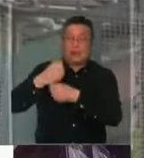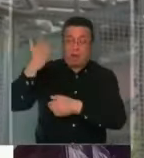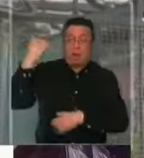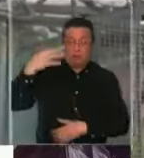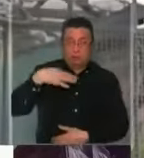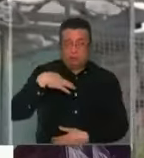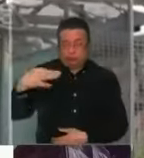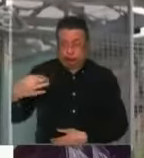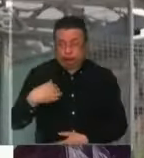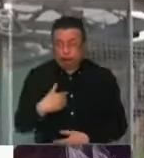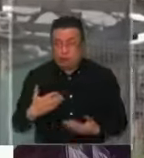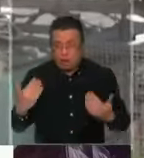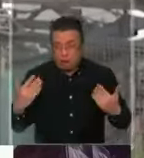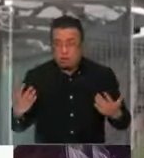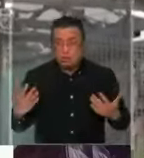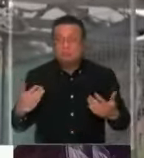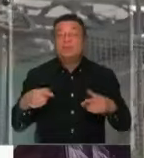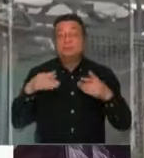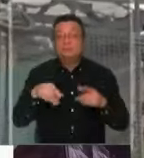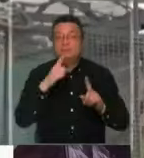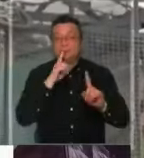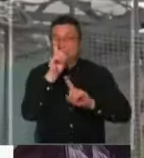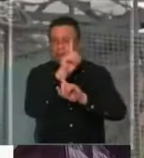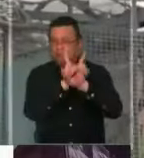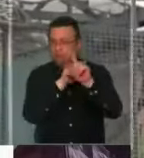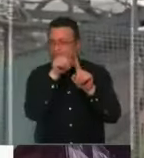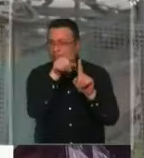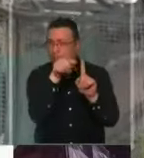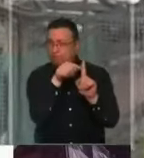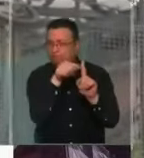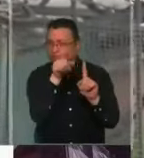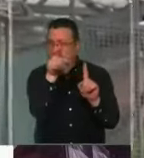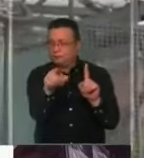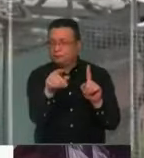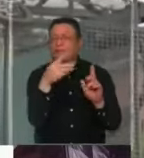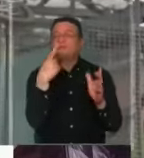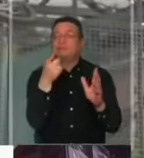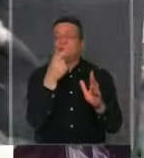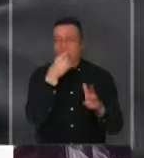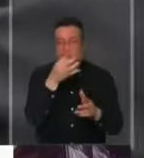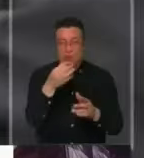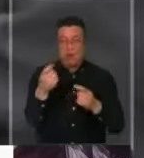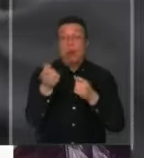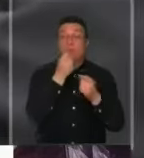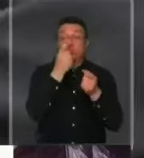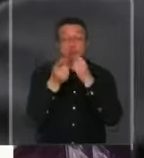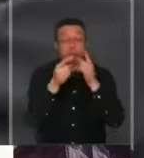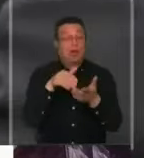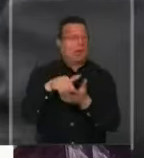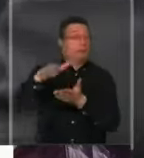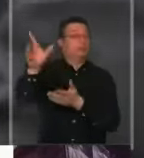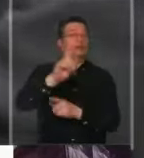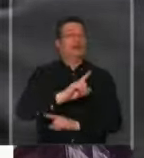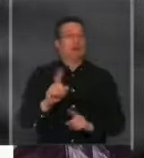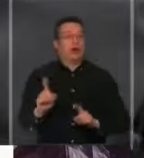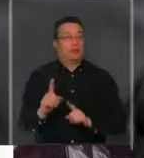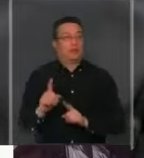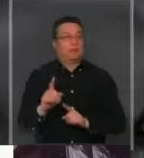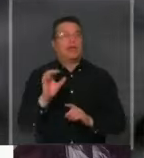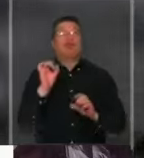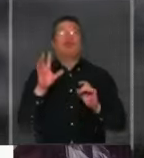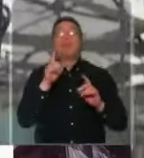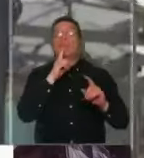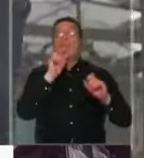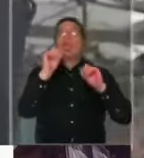trabajamos. Este hoy cuestionado funcionario público no rechazó las acusaciones en su contra. Más bien, se defendió